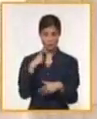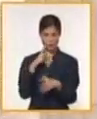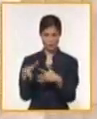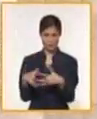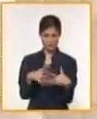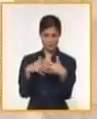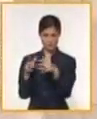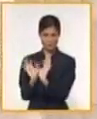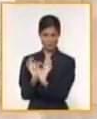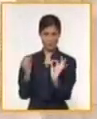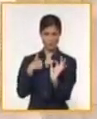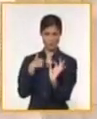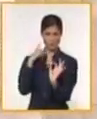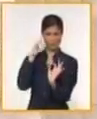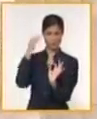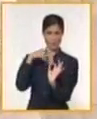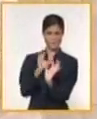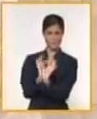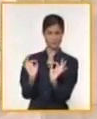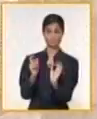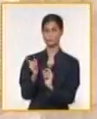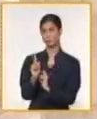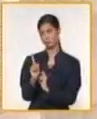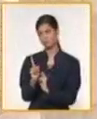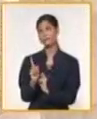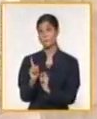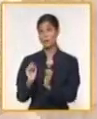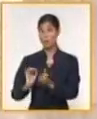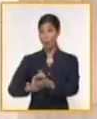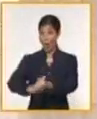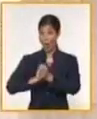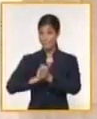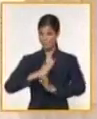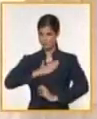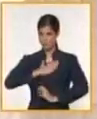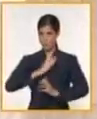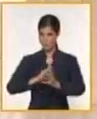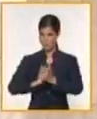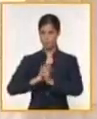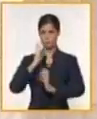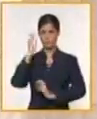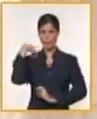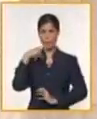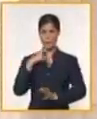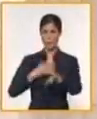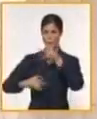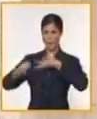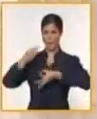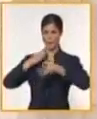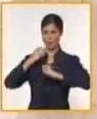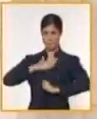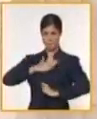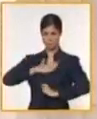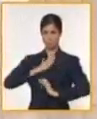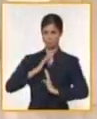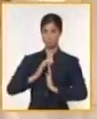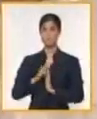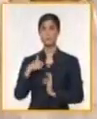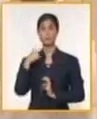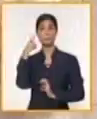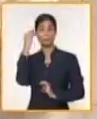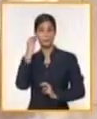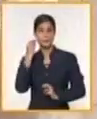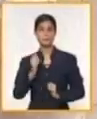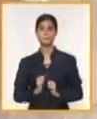Sin embargo, fui a ver un amigo mío que es un excelente especialista, y entonces comentábamos, o sea, desde el punto de vista de